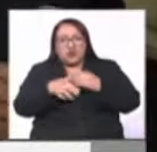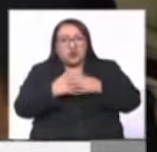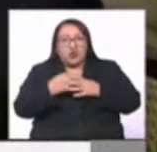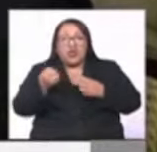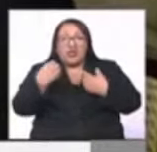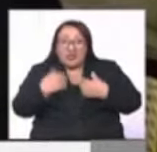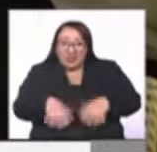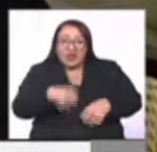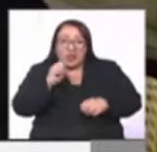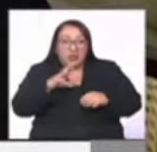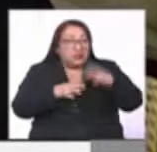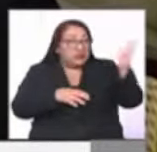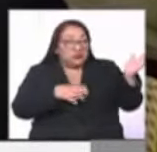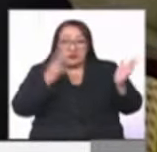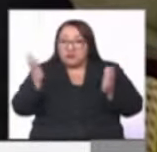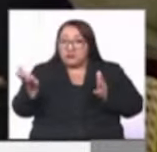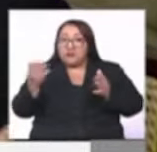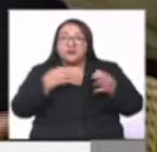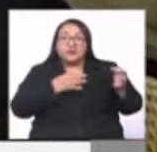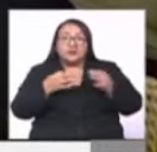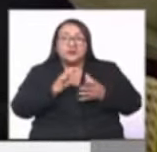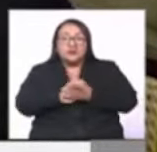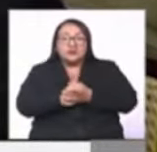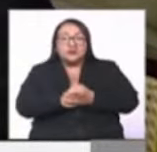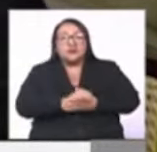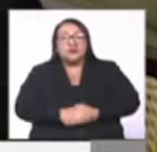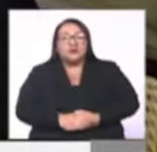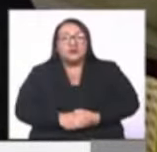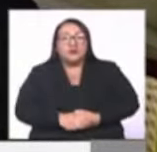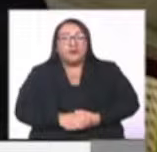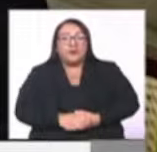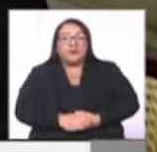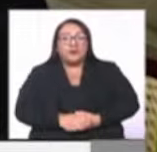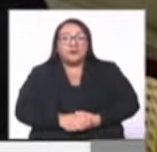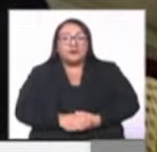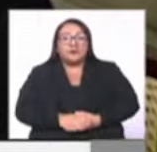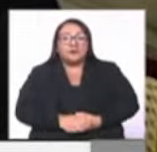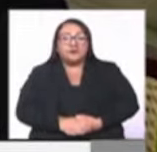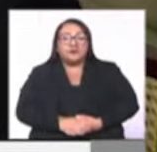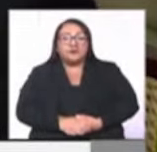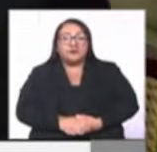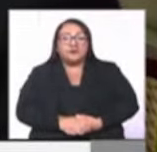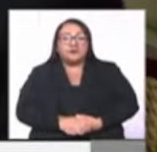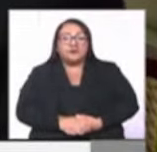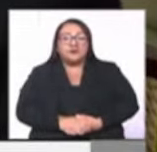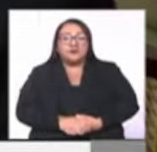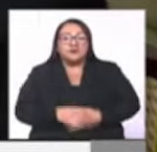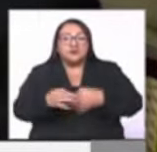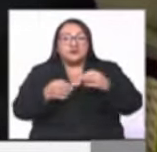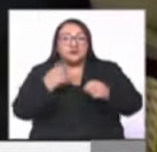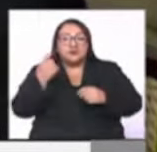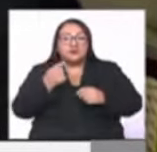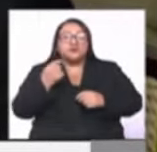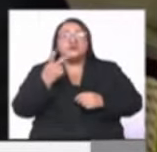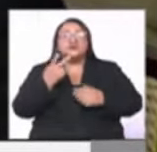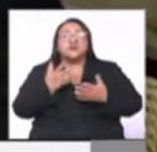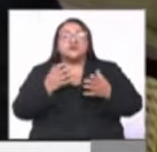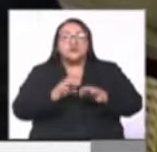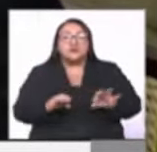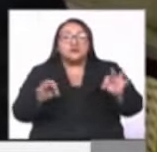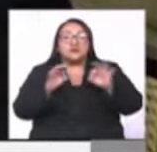argumentos que se han señalado antes de mi de mi intervención y me referiré solamente a dos